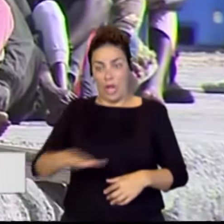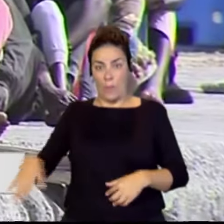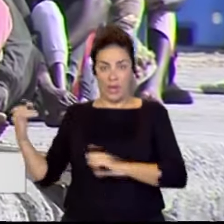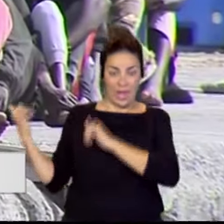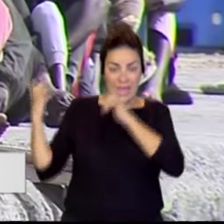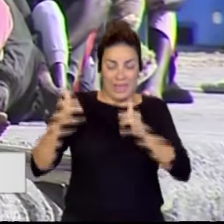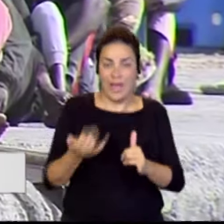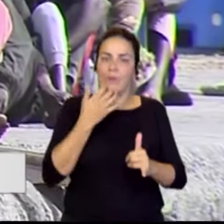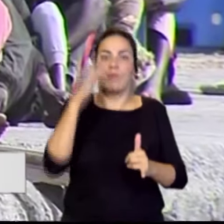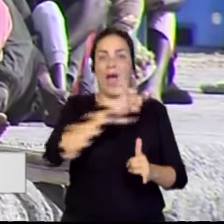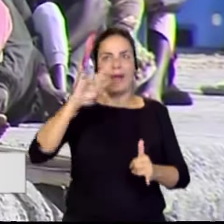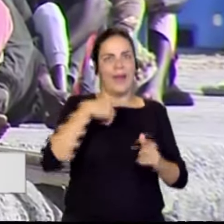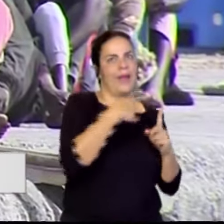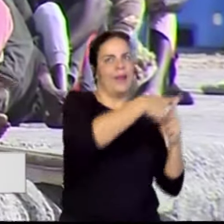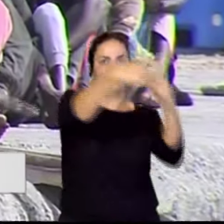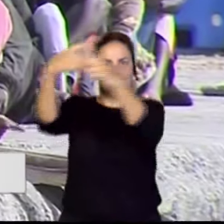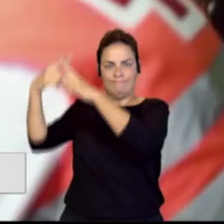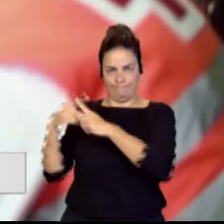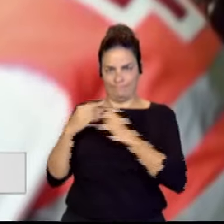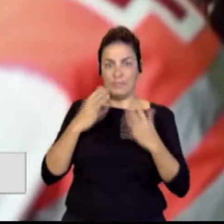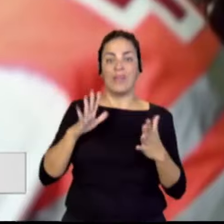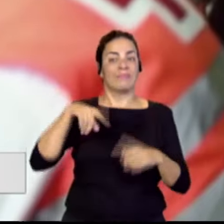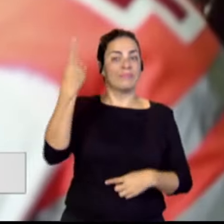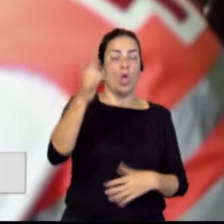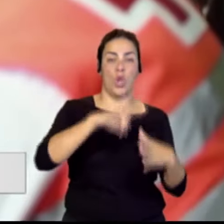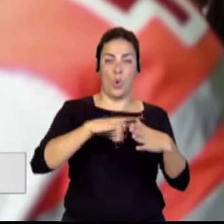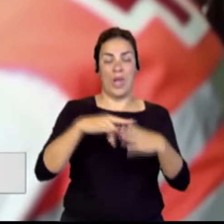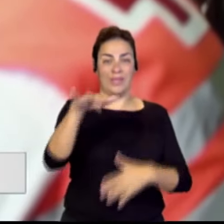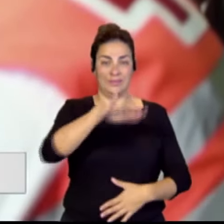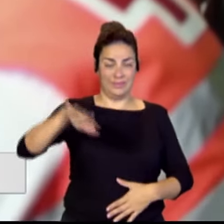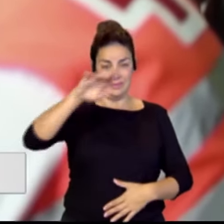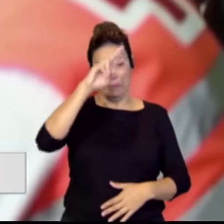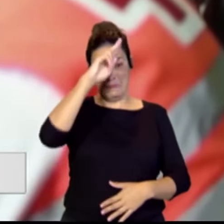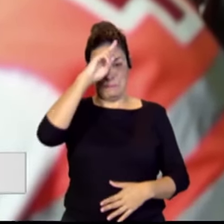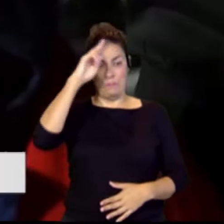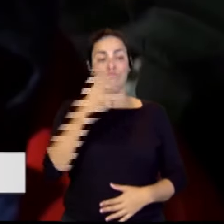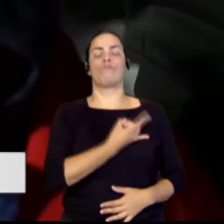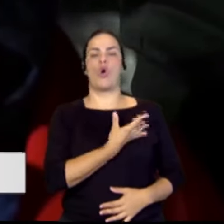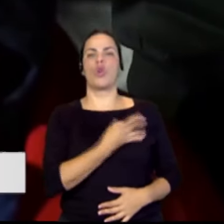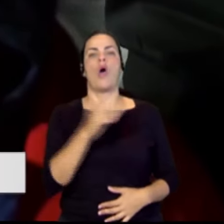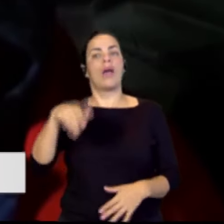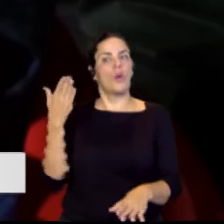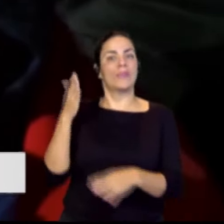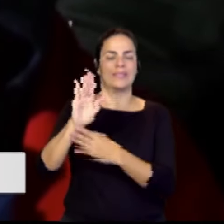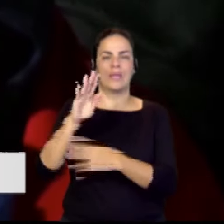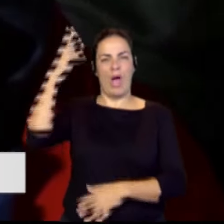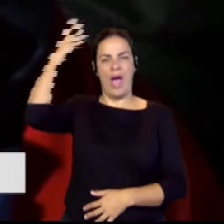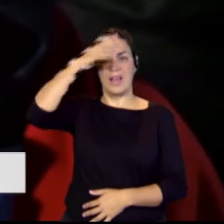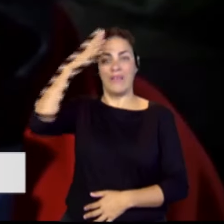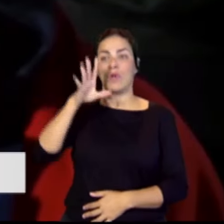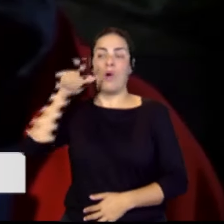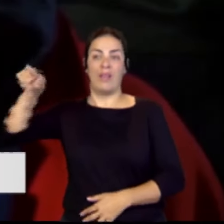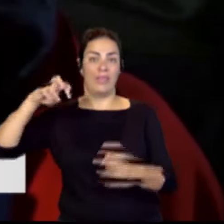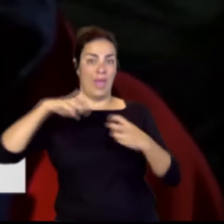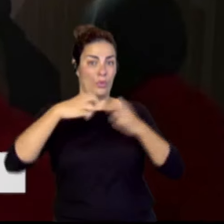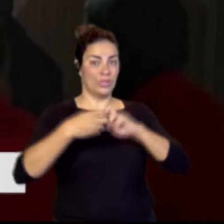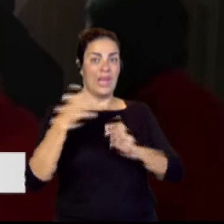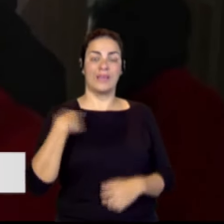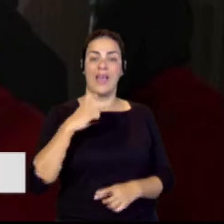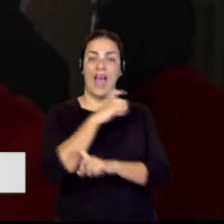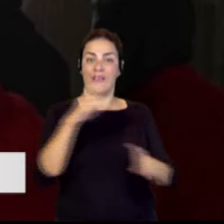frontera como Canarias el próximo lunes moncloa se lo va a presentar al presidente clavijo quien desde Bruselas ha advertido de que el